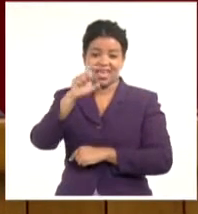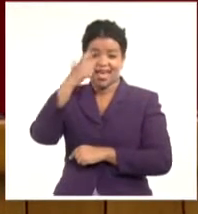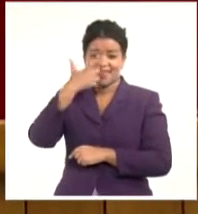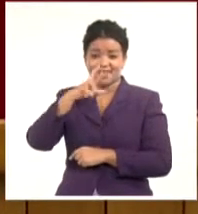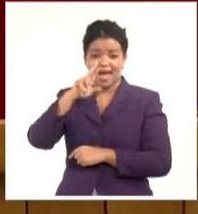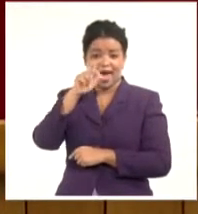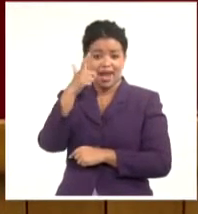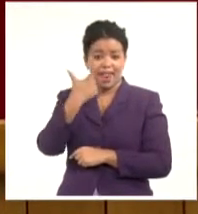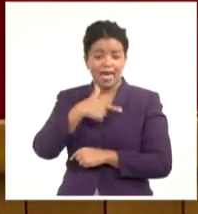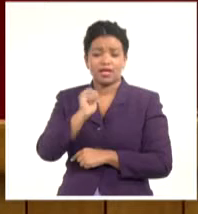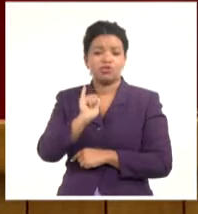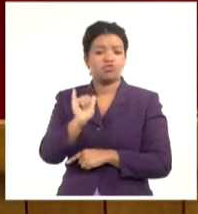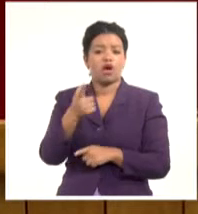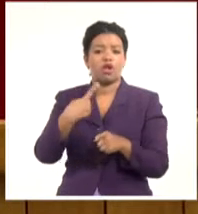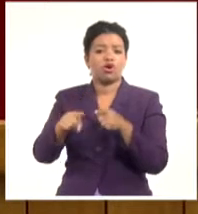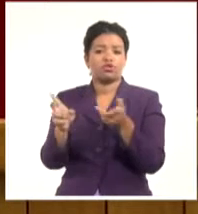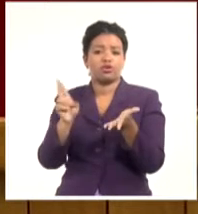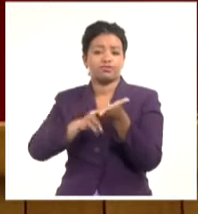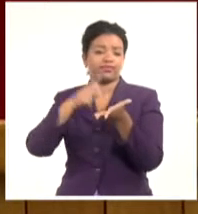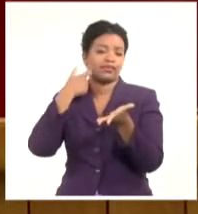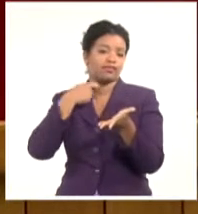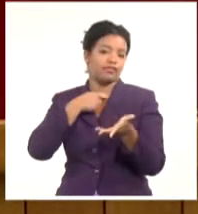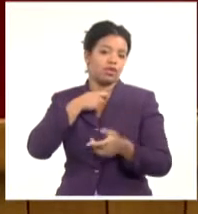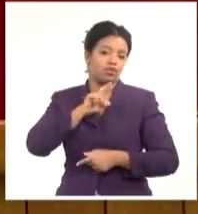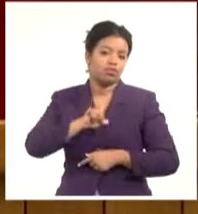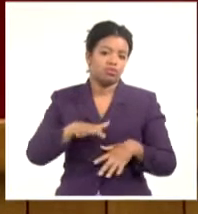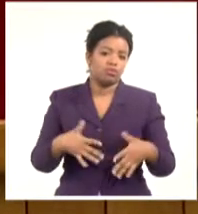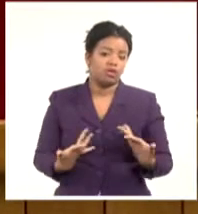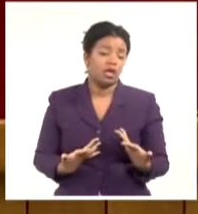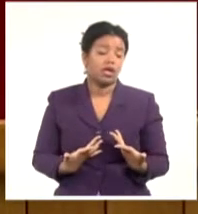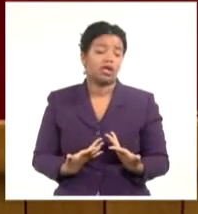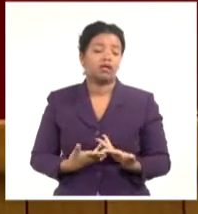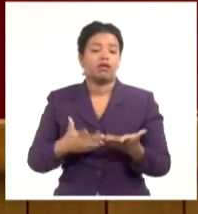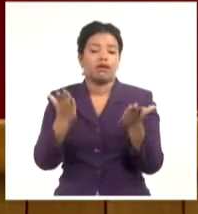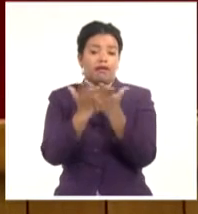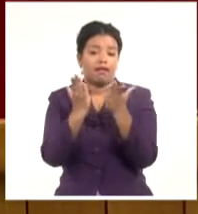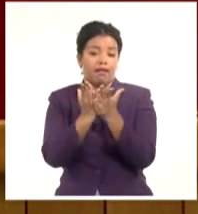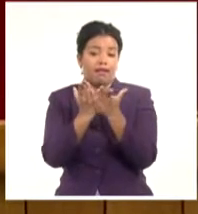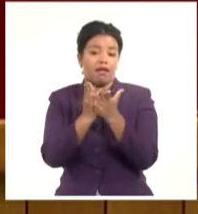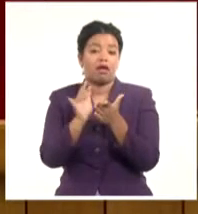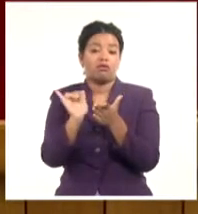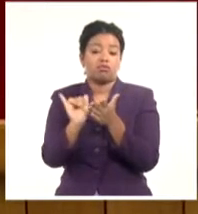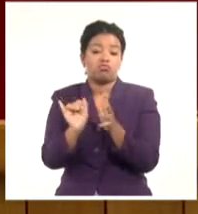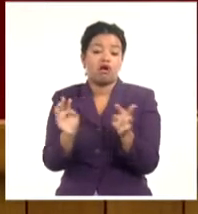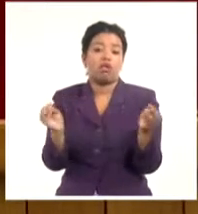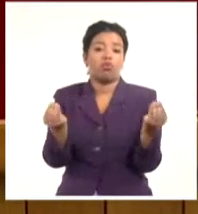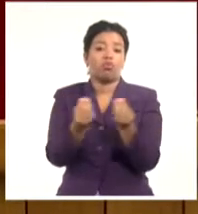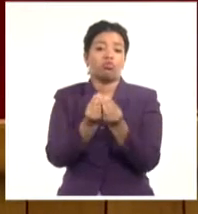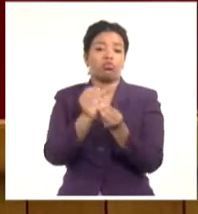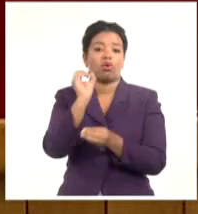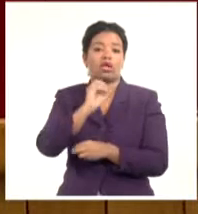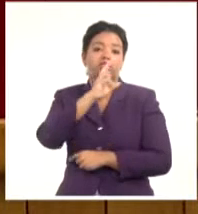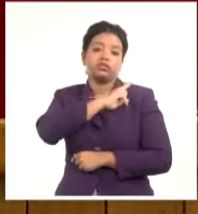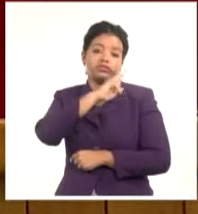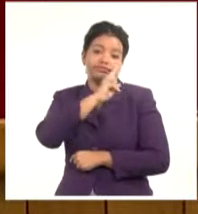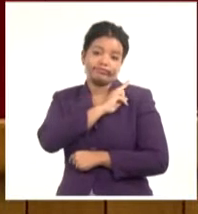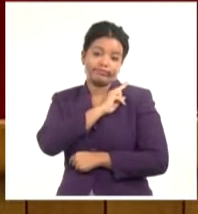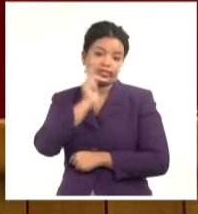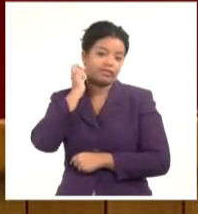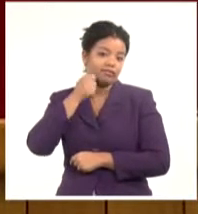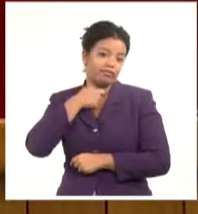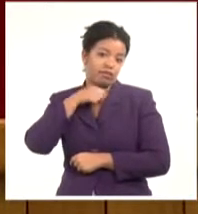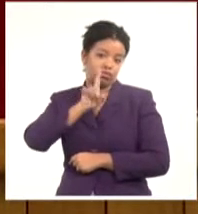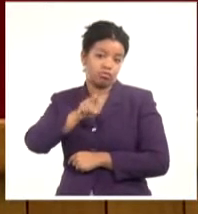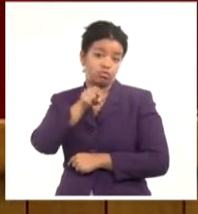demás muchachas y muchachos de la FEU que han hecho sus carreras y a la par han dirigido la organización.